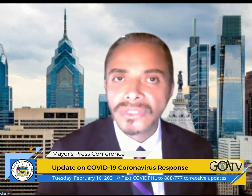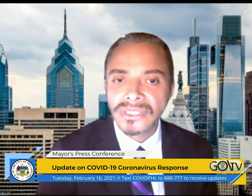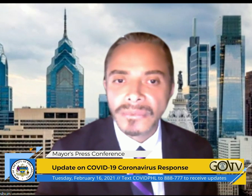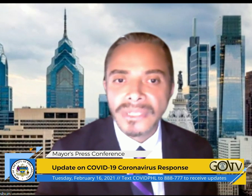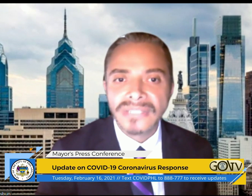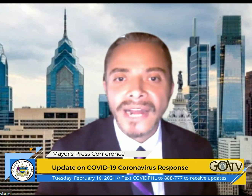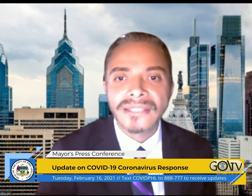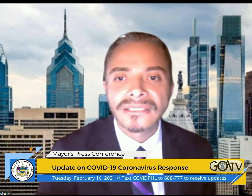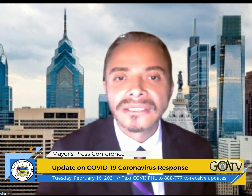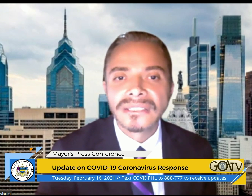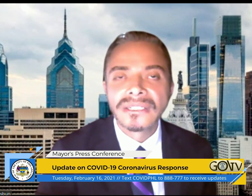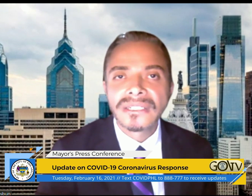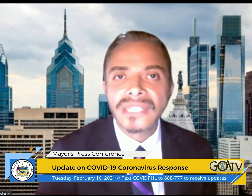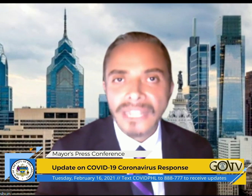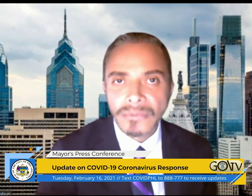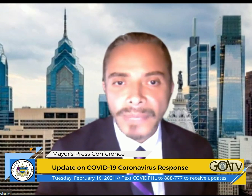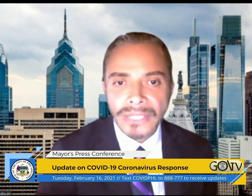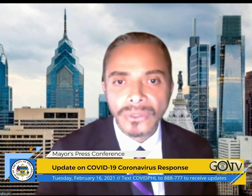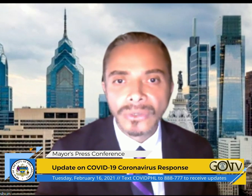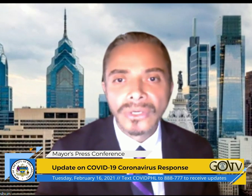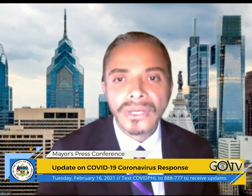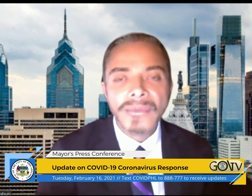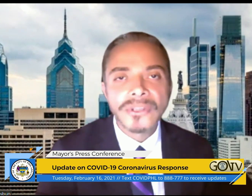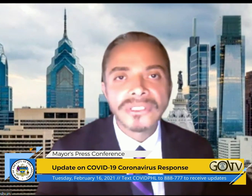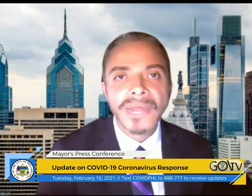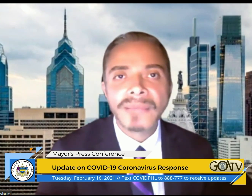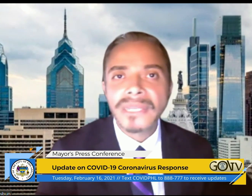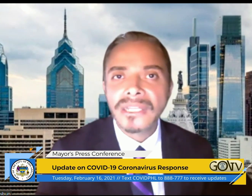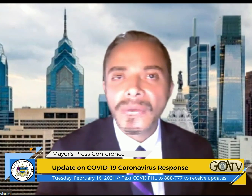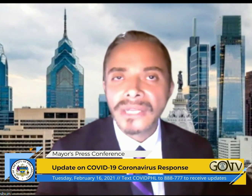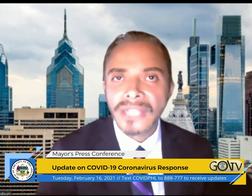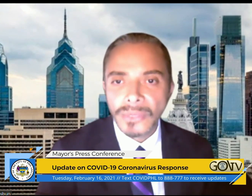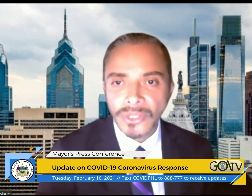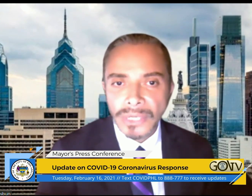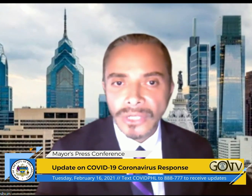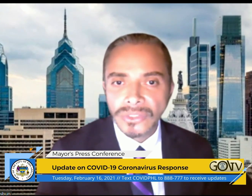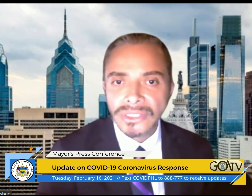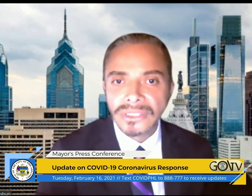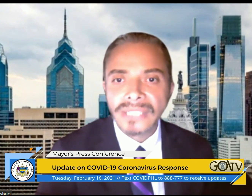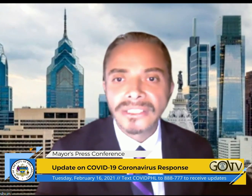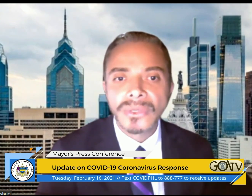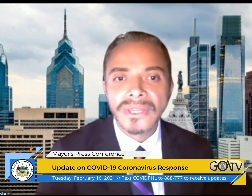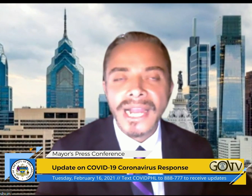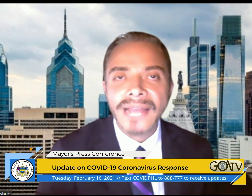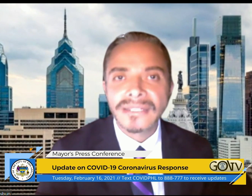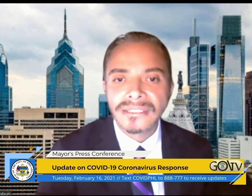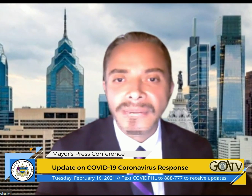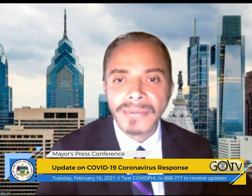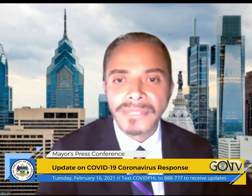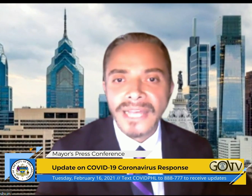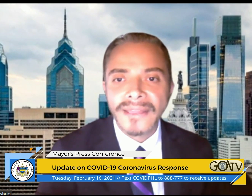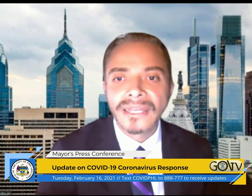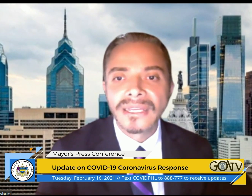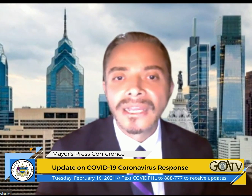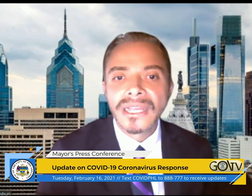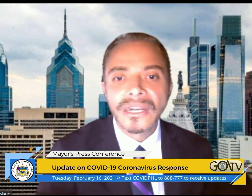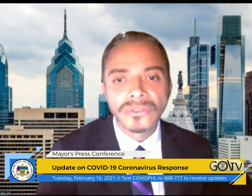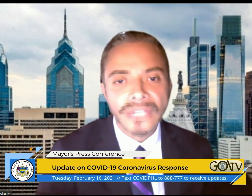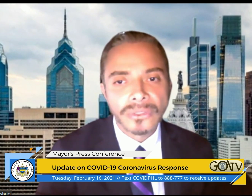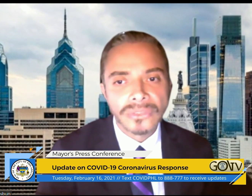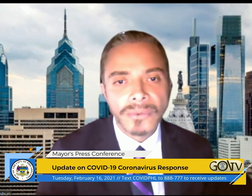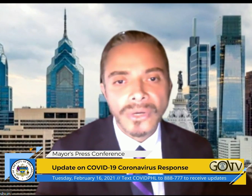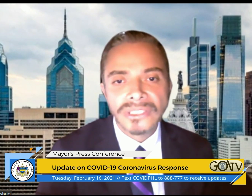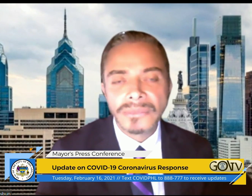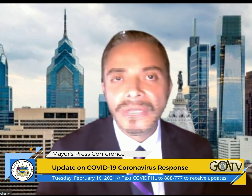35.668 dosis administradas. Y hasta el momento, aproximadamente 44.000 dosis han sido entregadas la semana pasada.